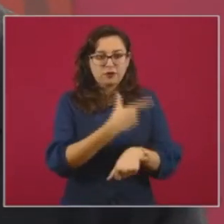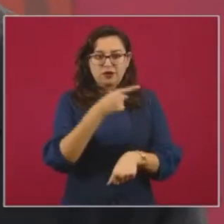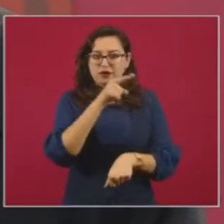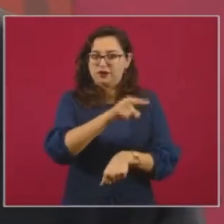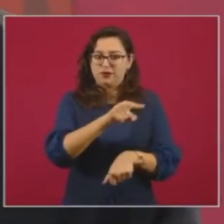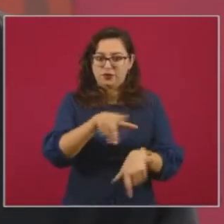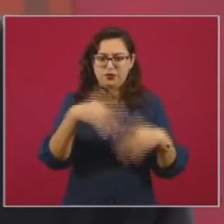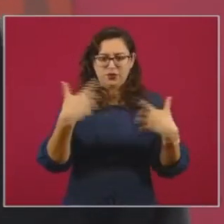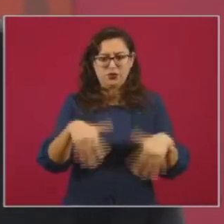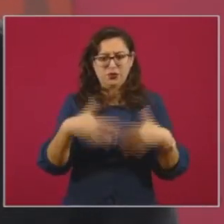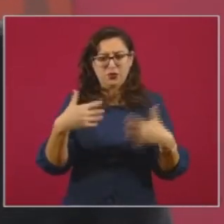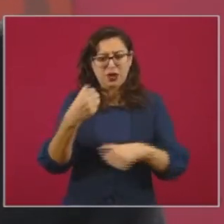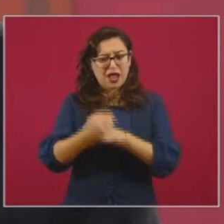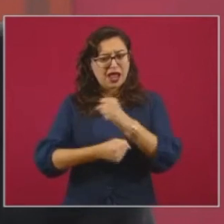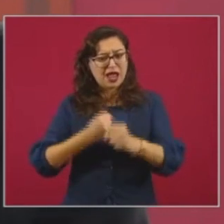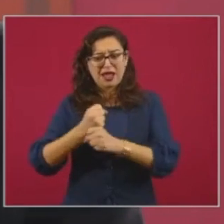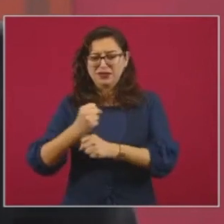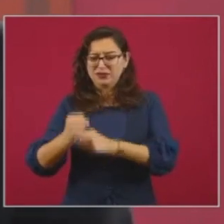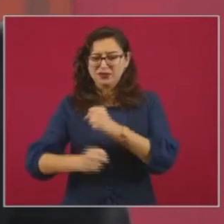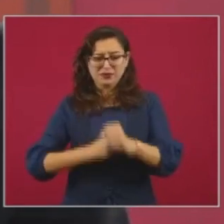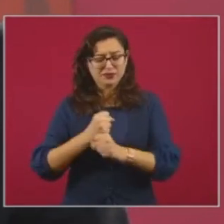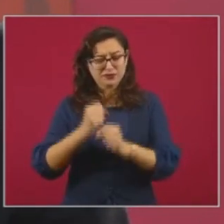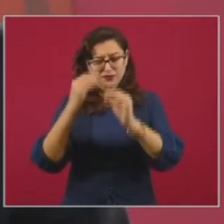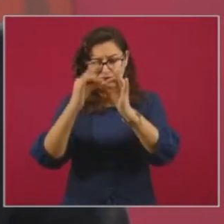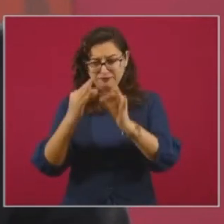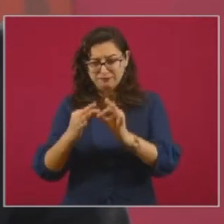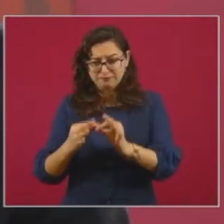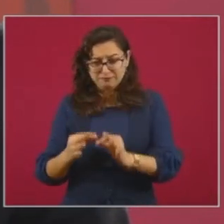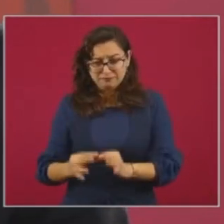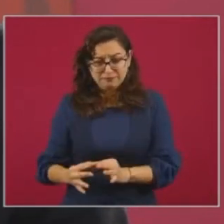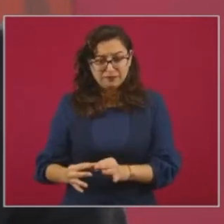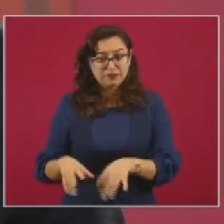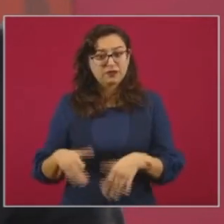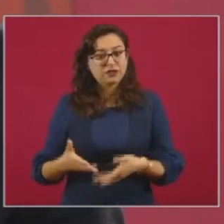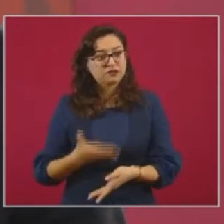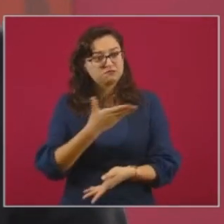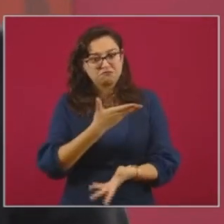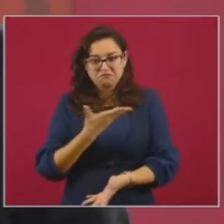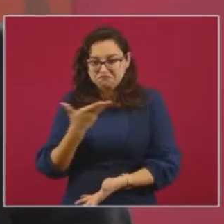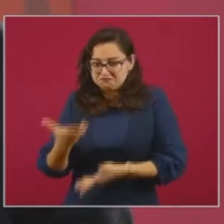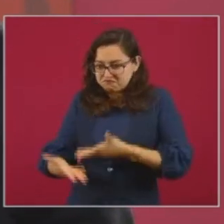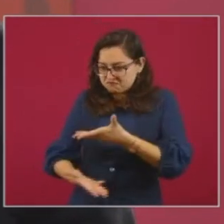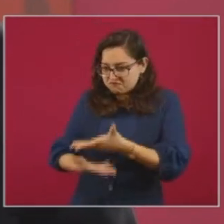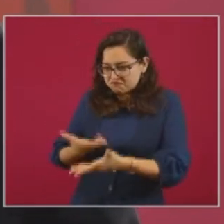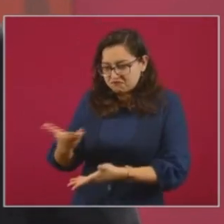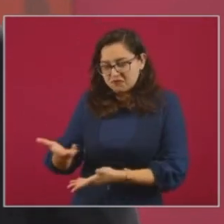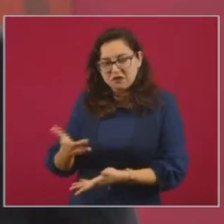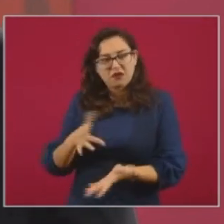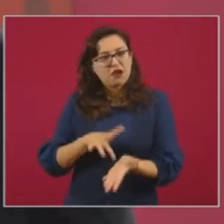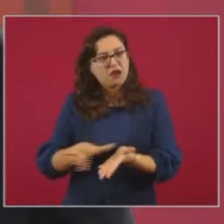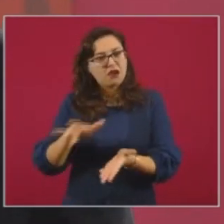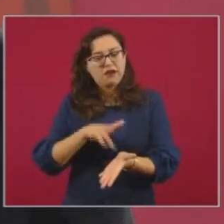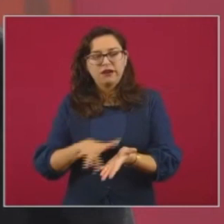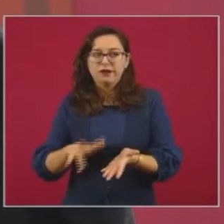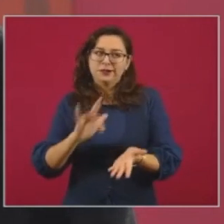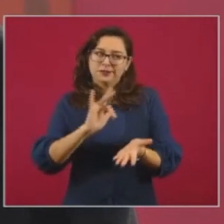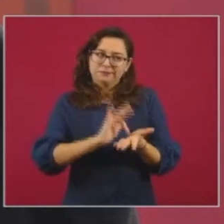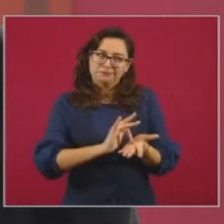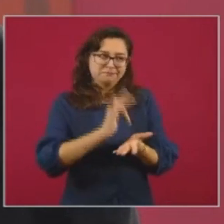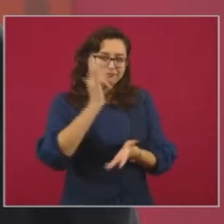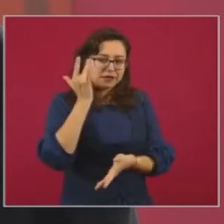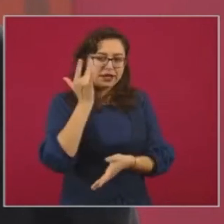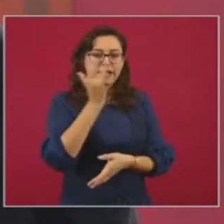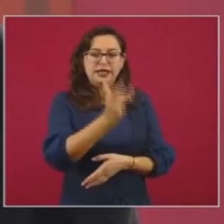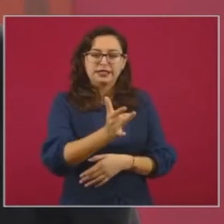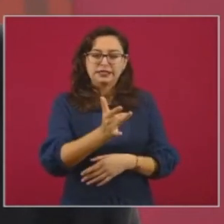exterior mexicano. Agradecerle por sus servicios, sobre todo en el tiempo